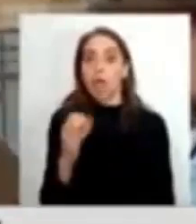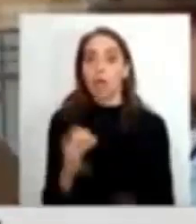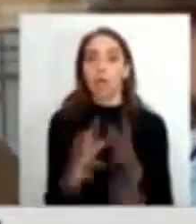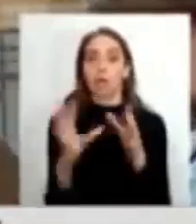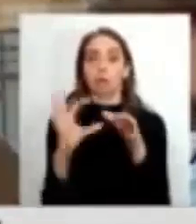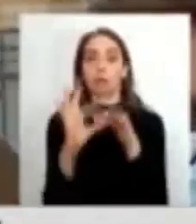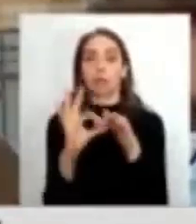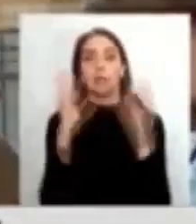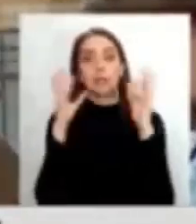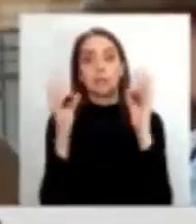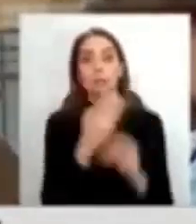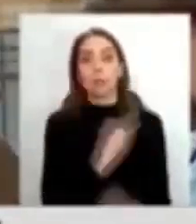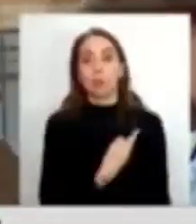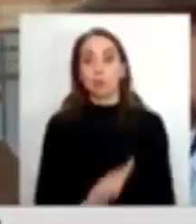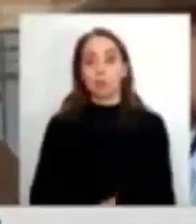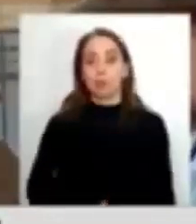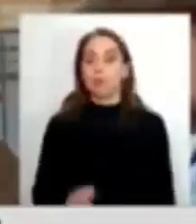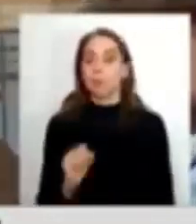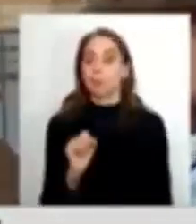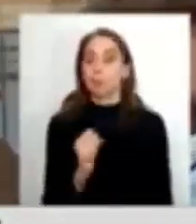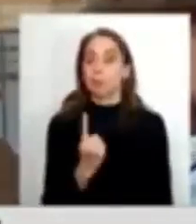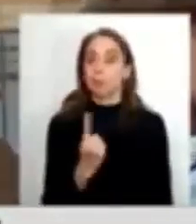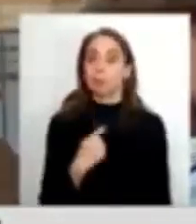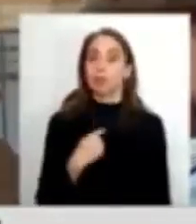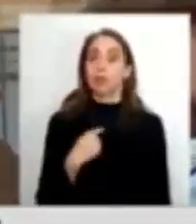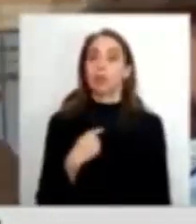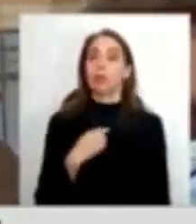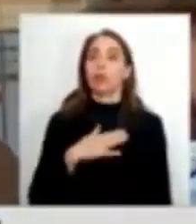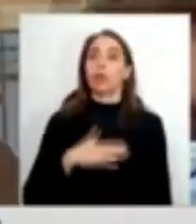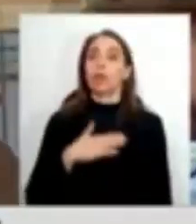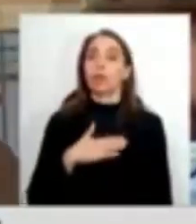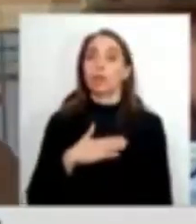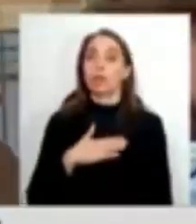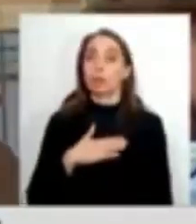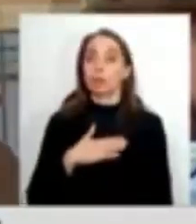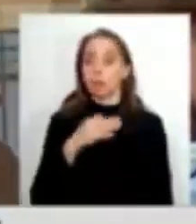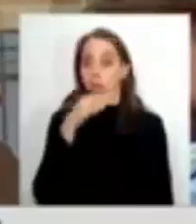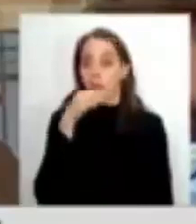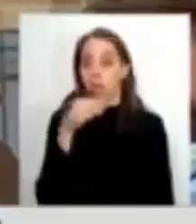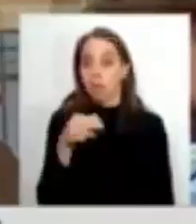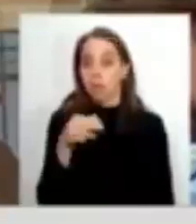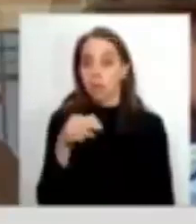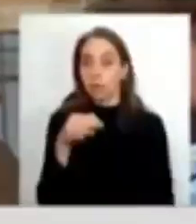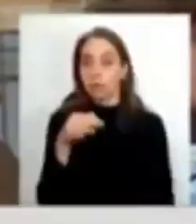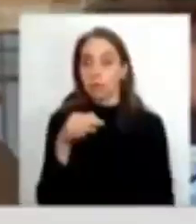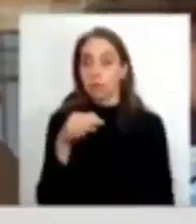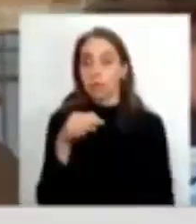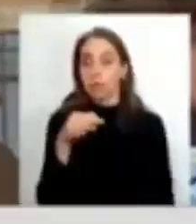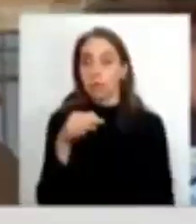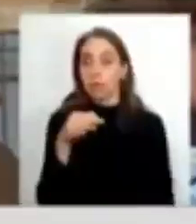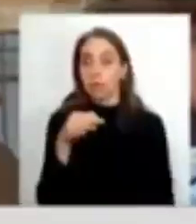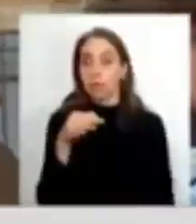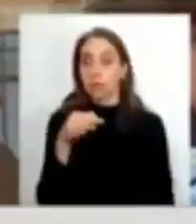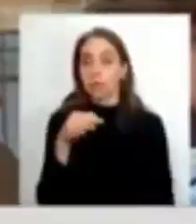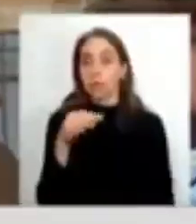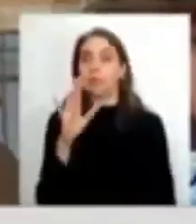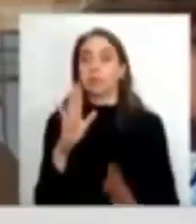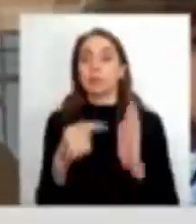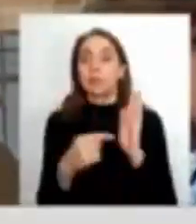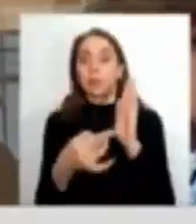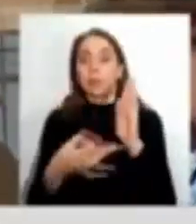en primer lugar quiero hacer presente mi reparo constitucionalidad con respecto de este